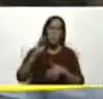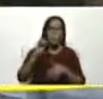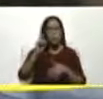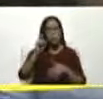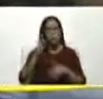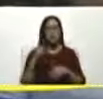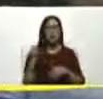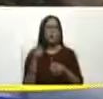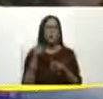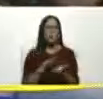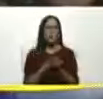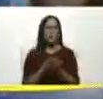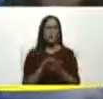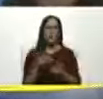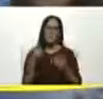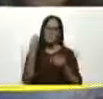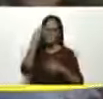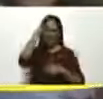pasó en México.